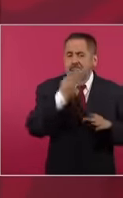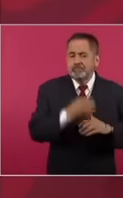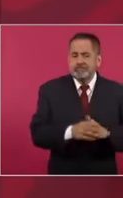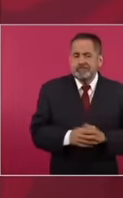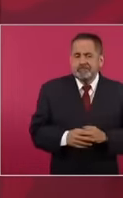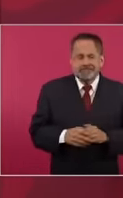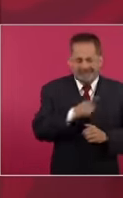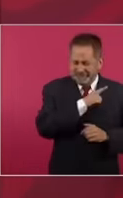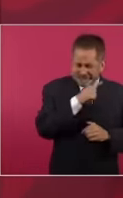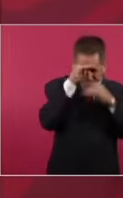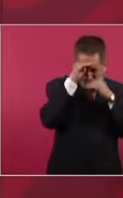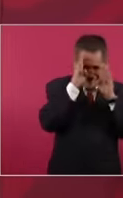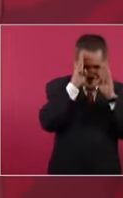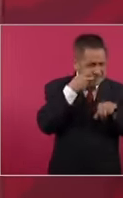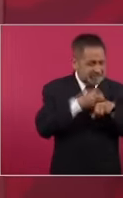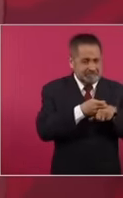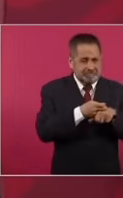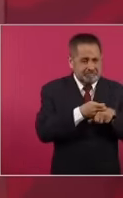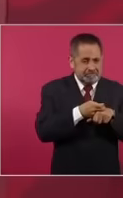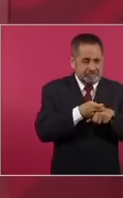de lo más cuadrado